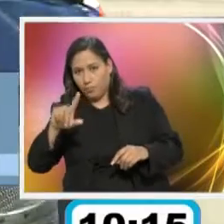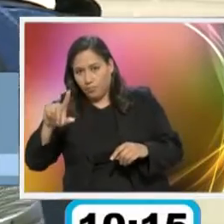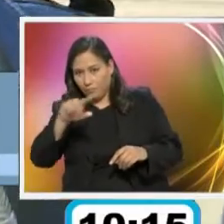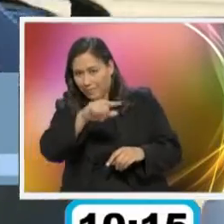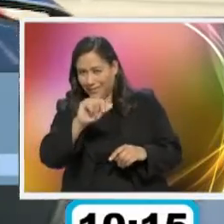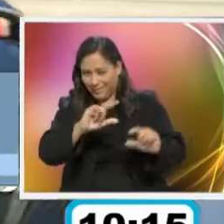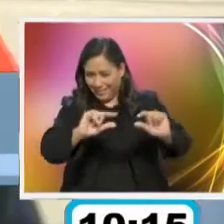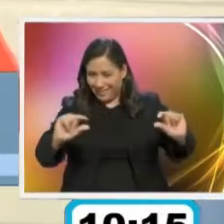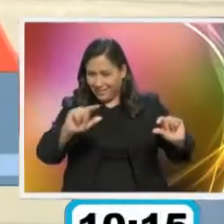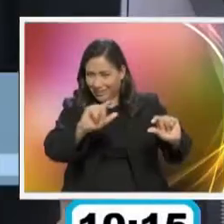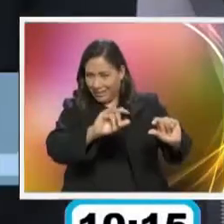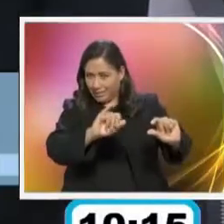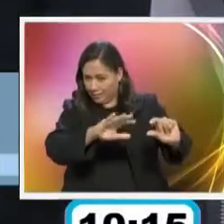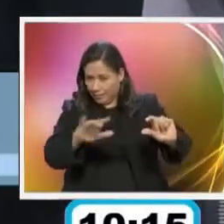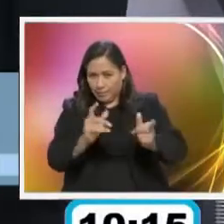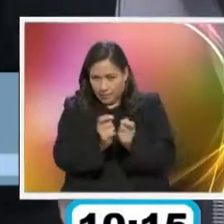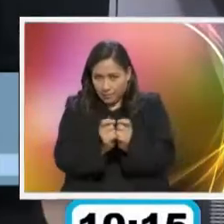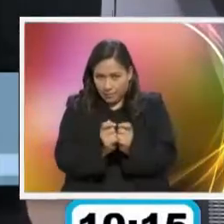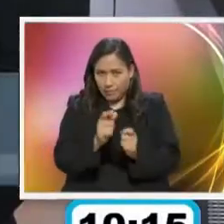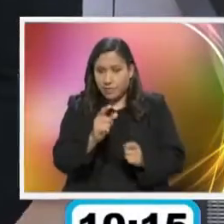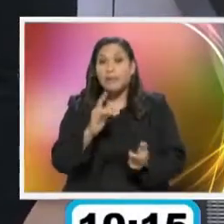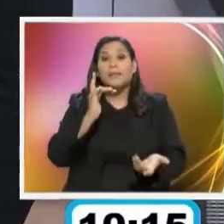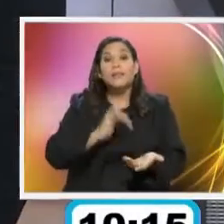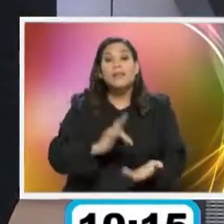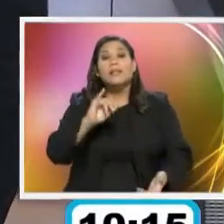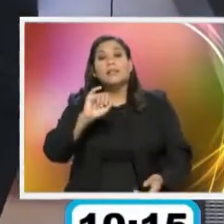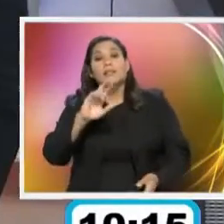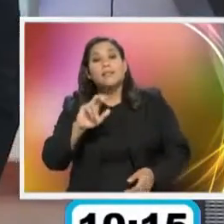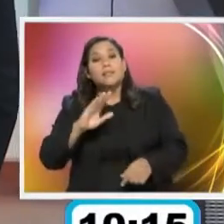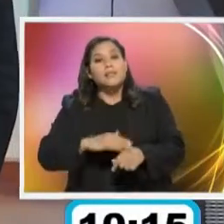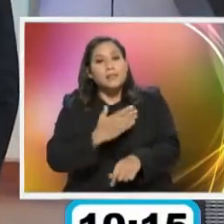lo ve en pantalla. Muchísimas gracias, Israel, por habernos acompañado. Muchas